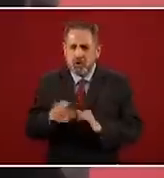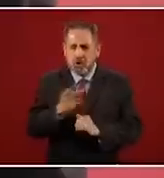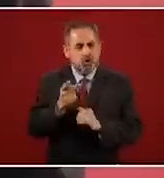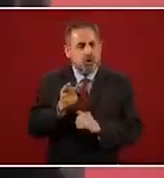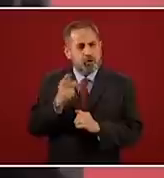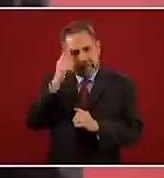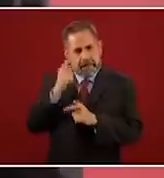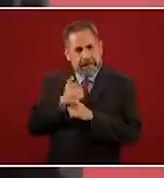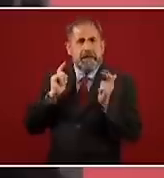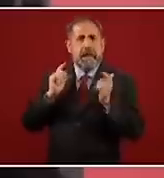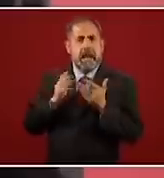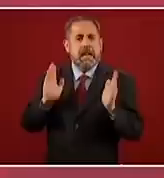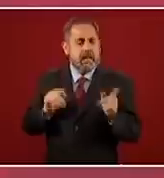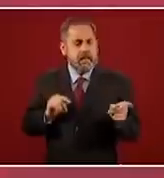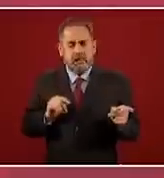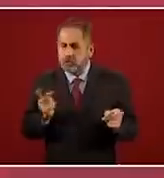liberal.